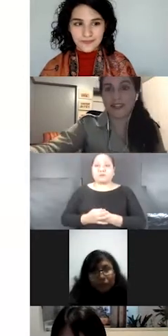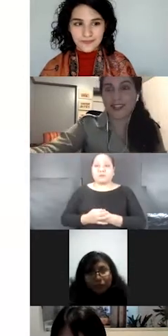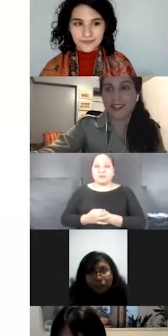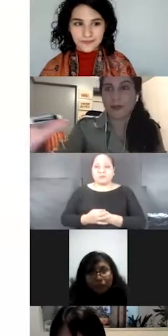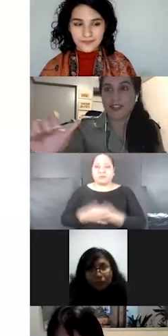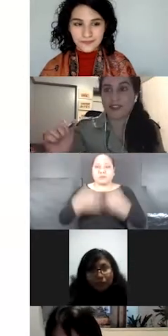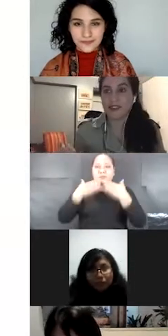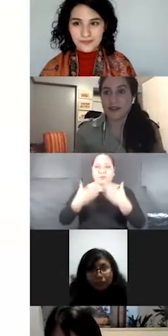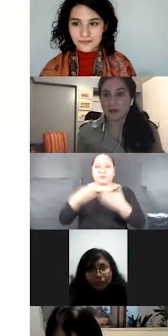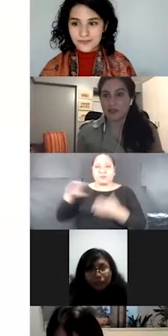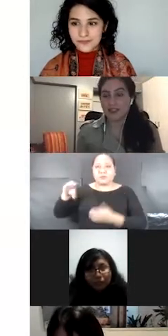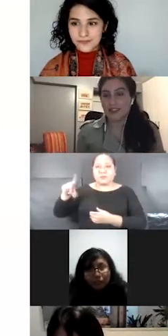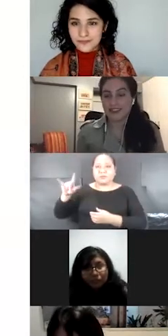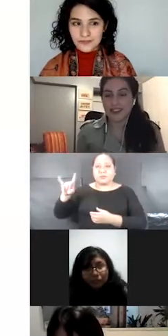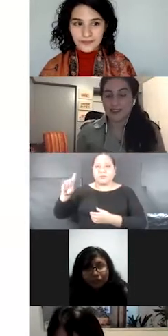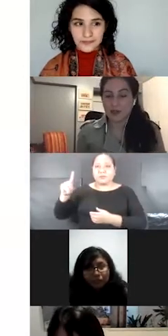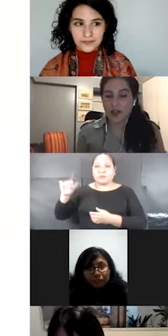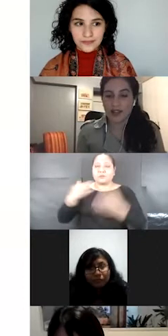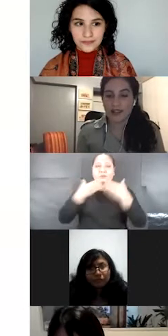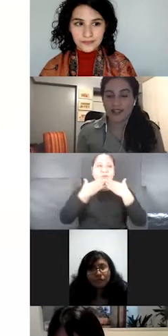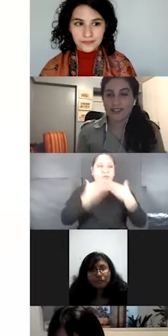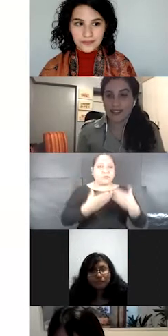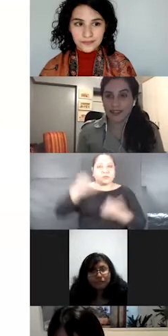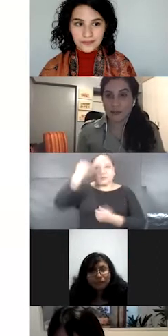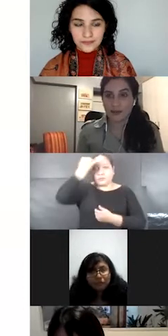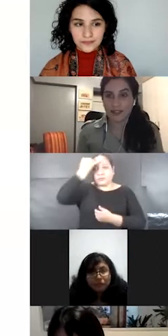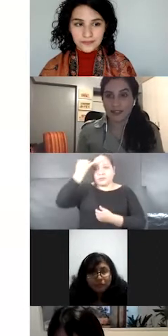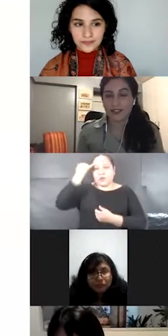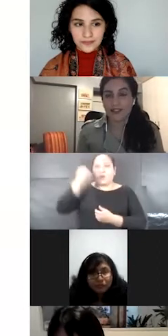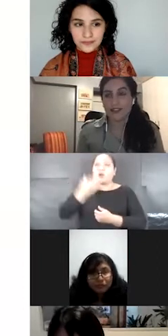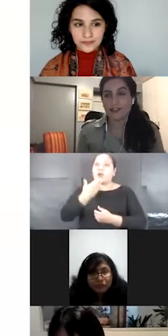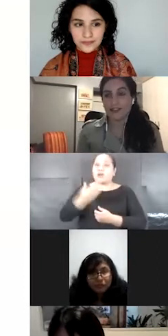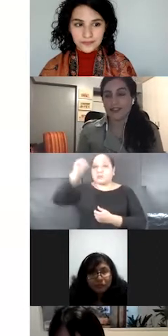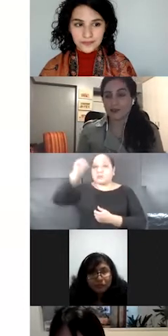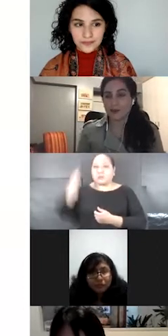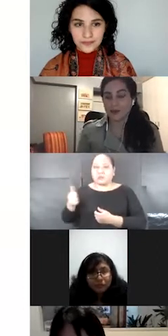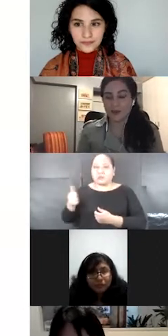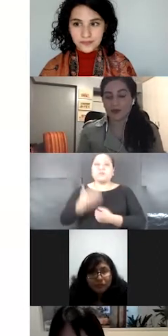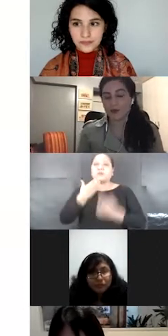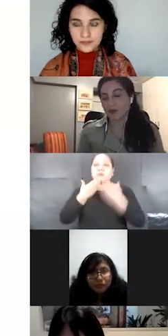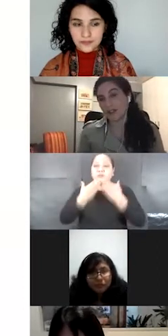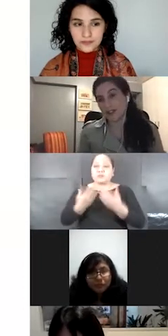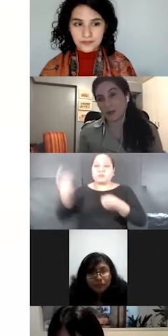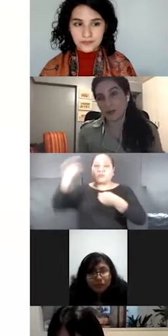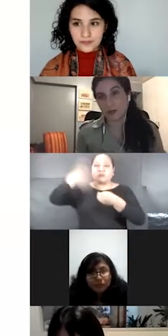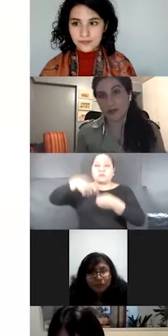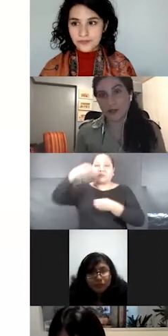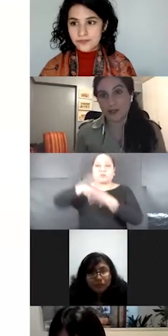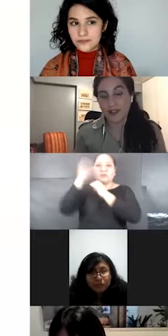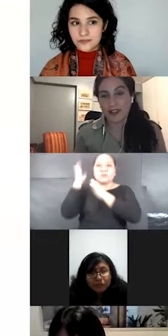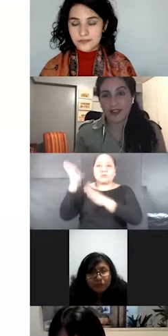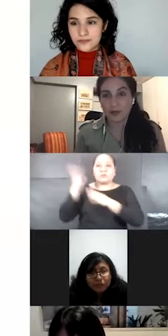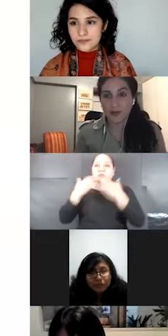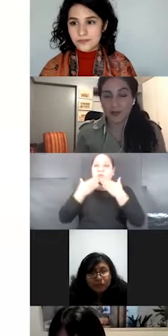Muchas gracias, Claudia. Muchas gracias, Juan, Alexandra, por estar esta tarde con nosotros, y muchas gracias, por